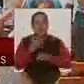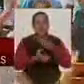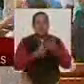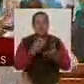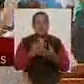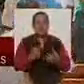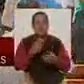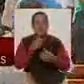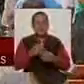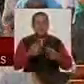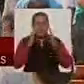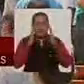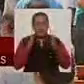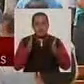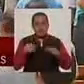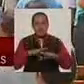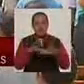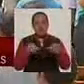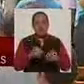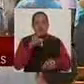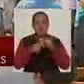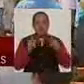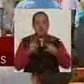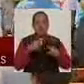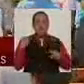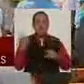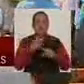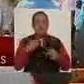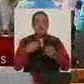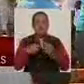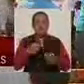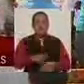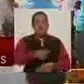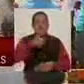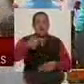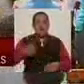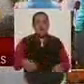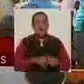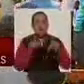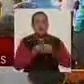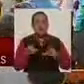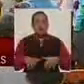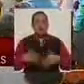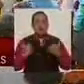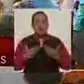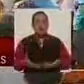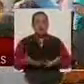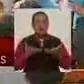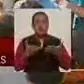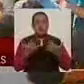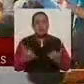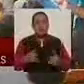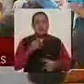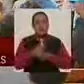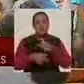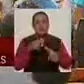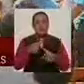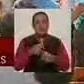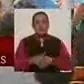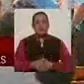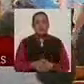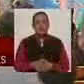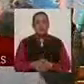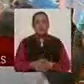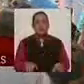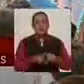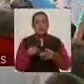directo al pueblo en general y sobre todo a los APUs, para que puedan convocar a la población a que